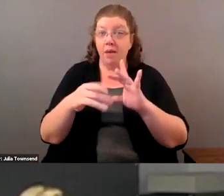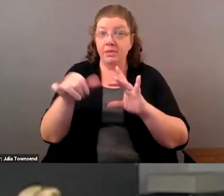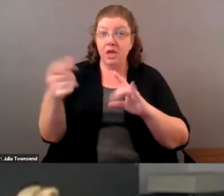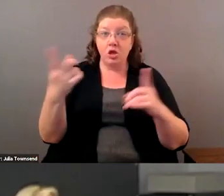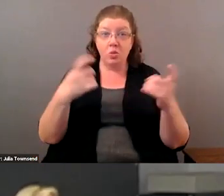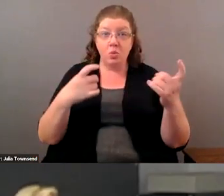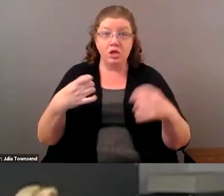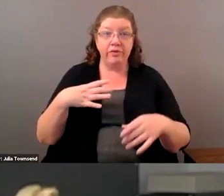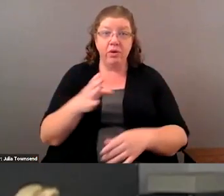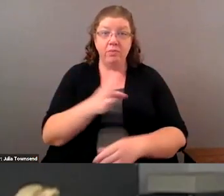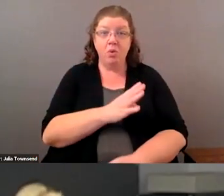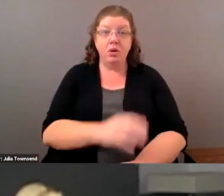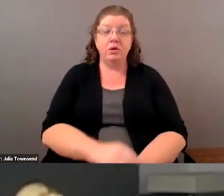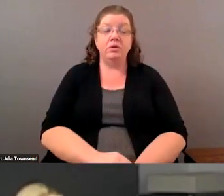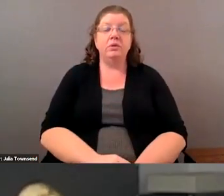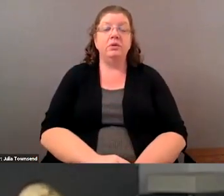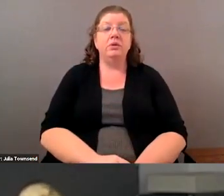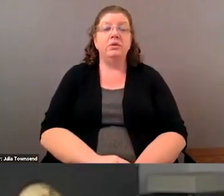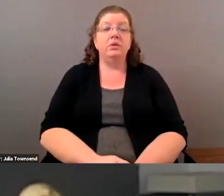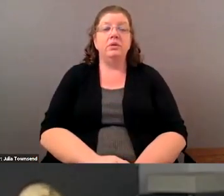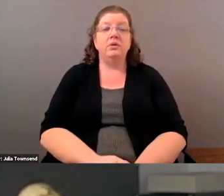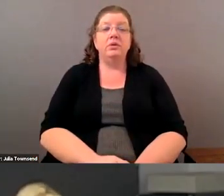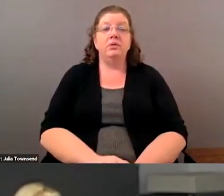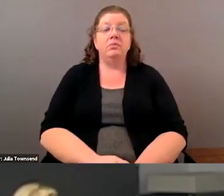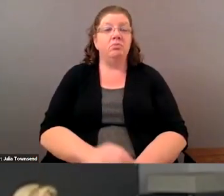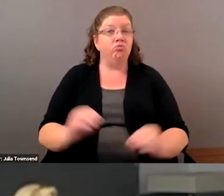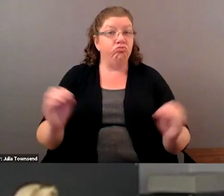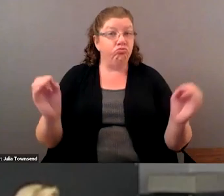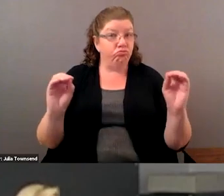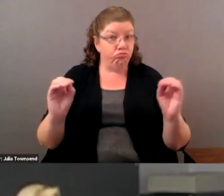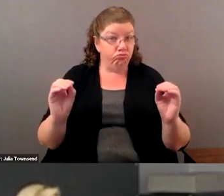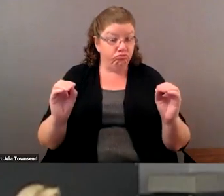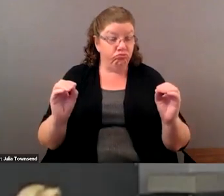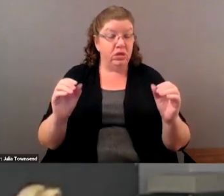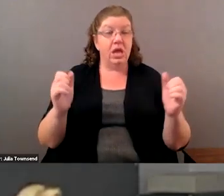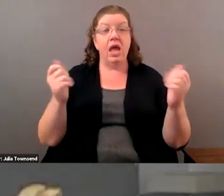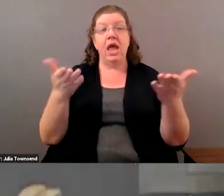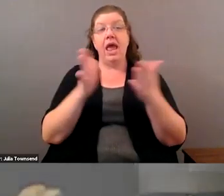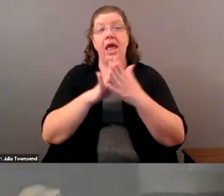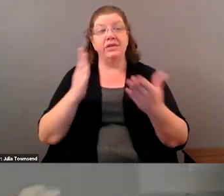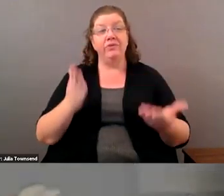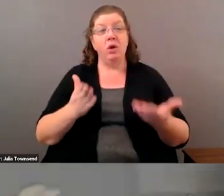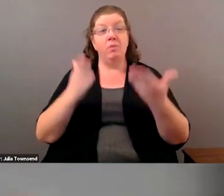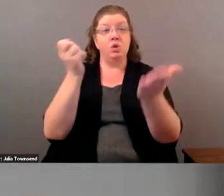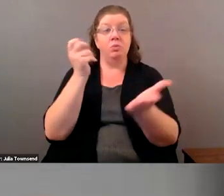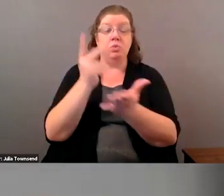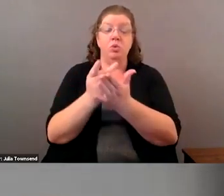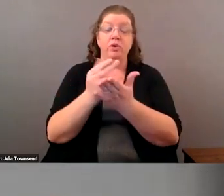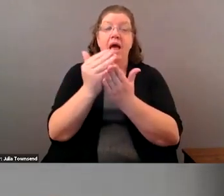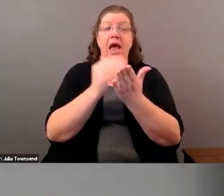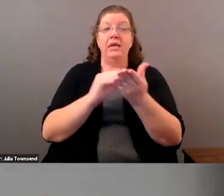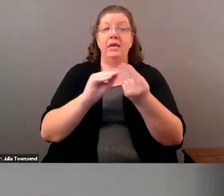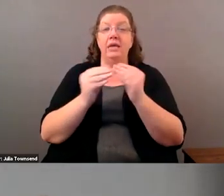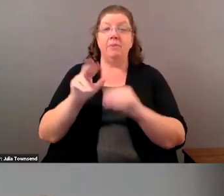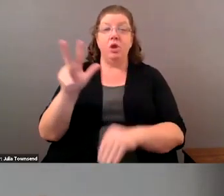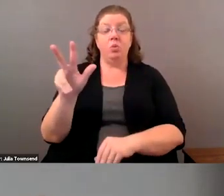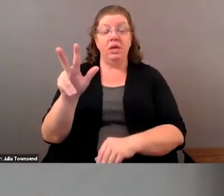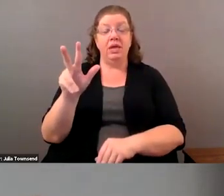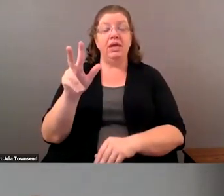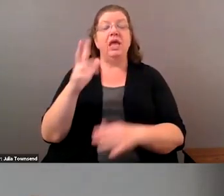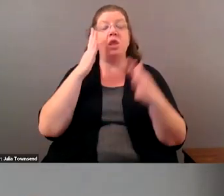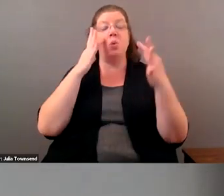muy bien gracias gracias algún otro comentario o pregunta si no